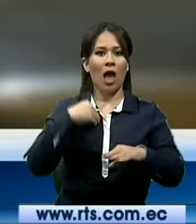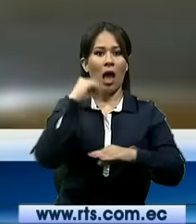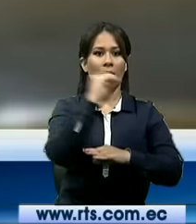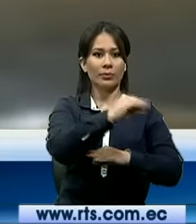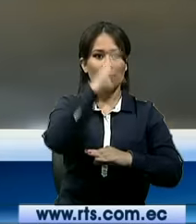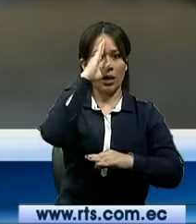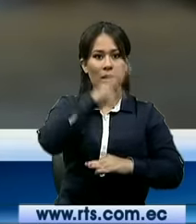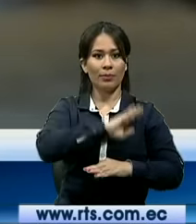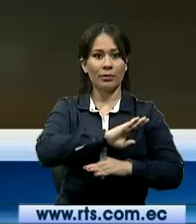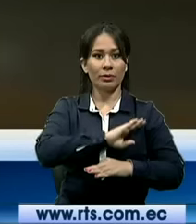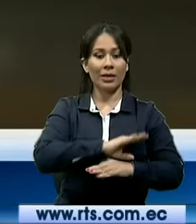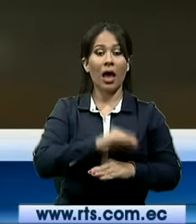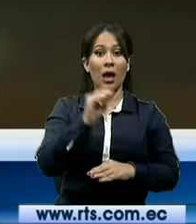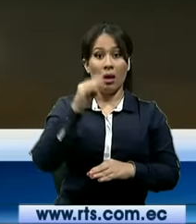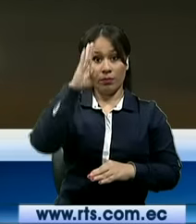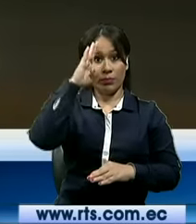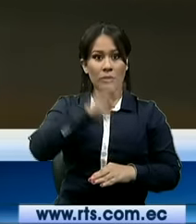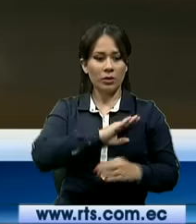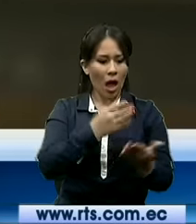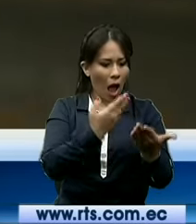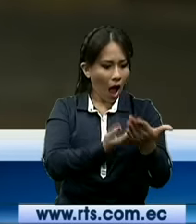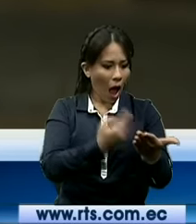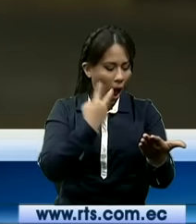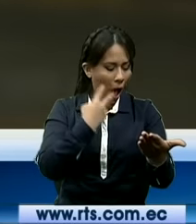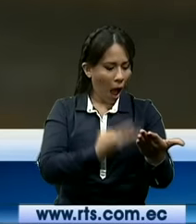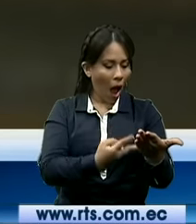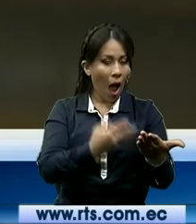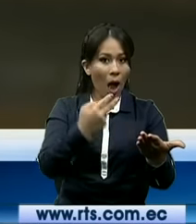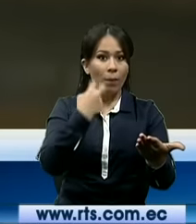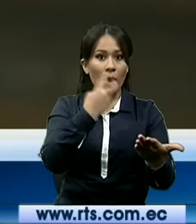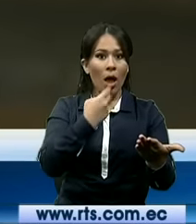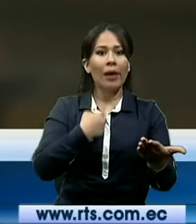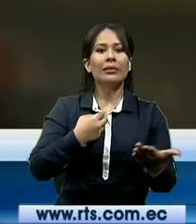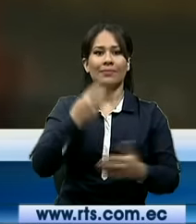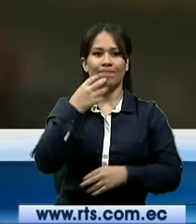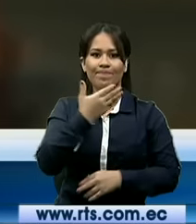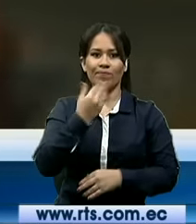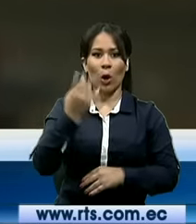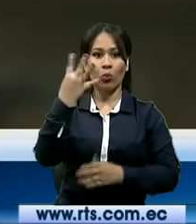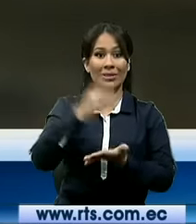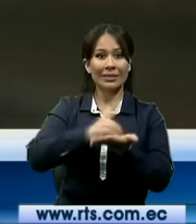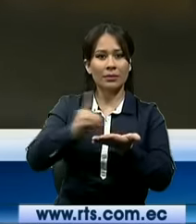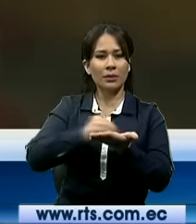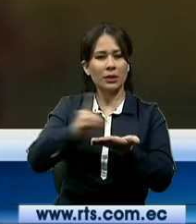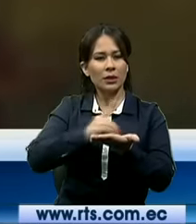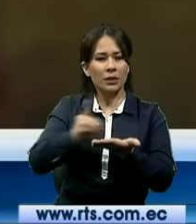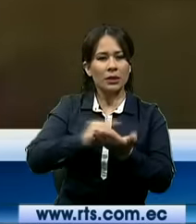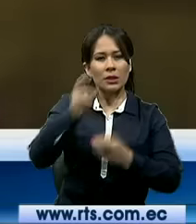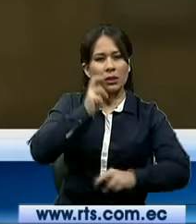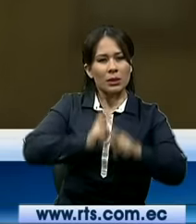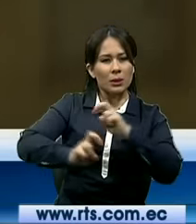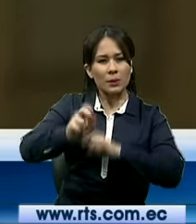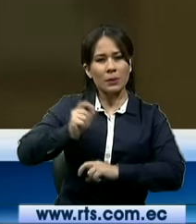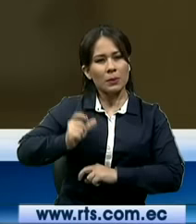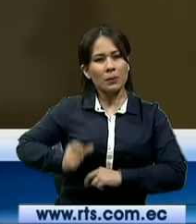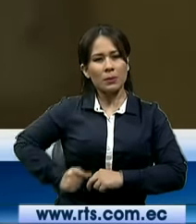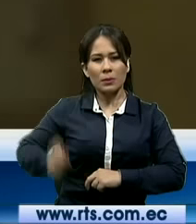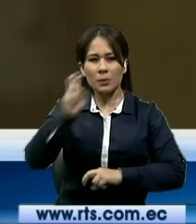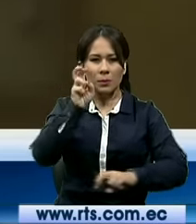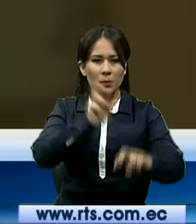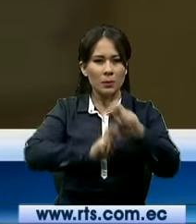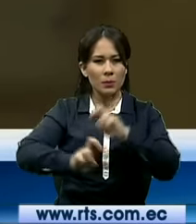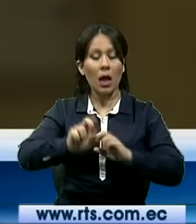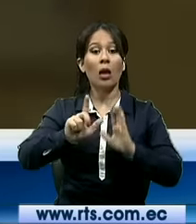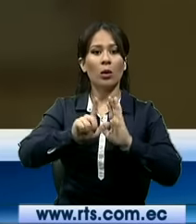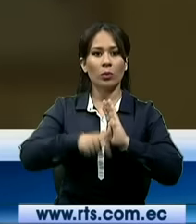investigación de 4 semanas que se saldó con buenos resultados. Ubicamos nosotros dentro del trabajo investigativo lo que es la cadena de distribución